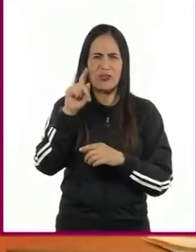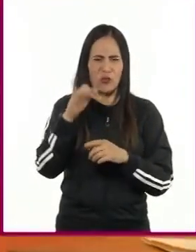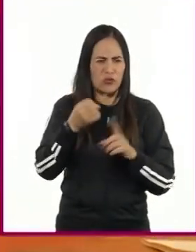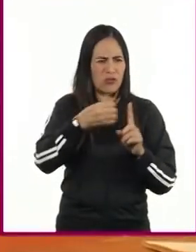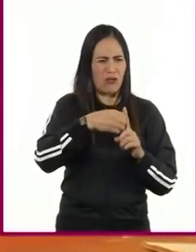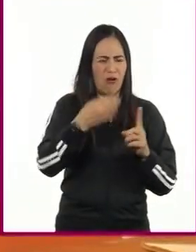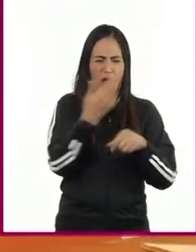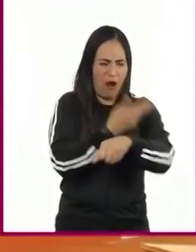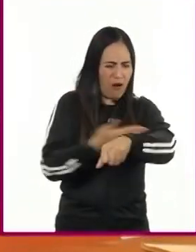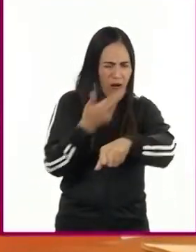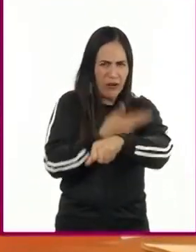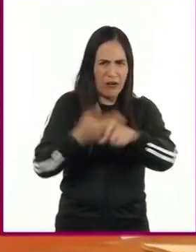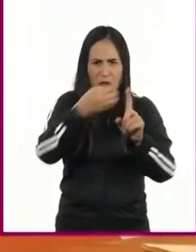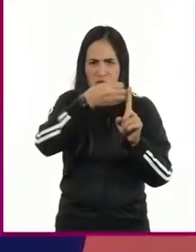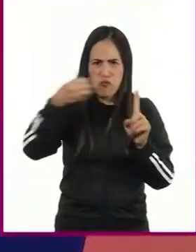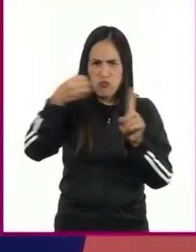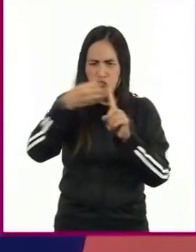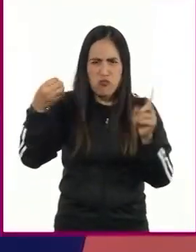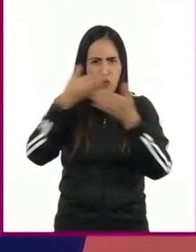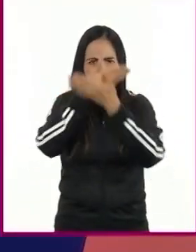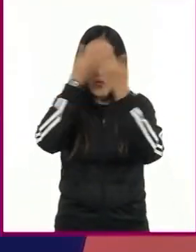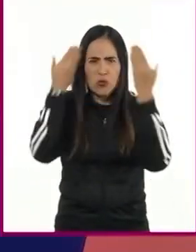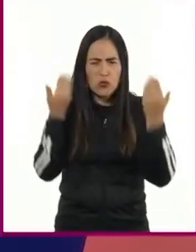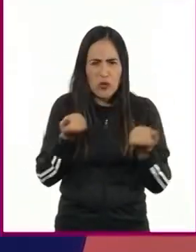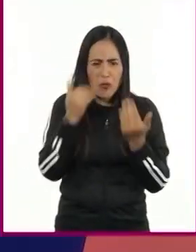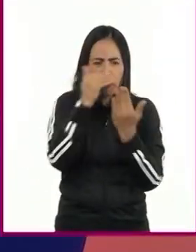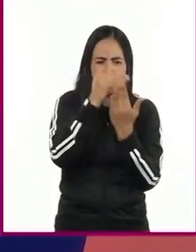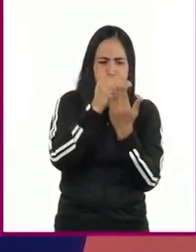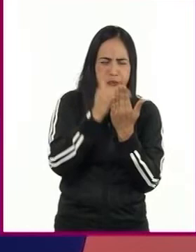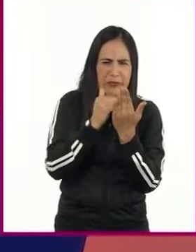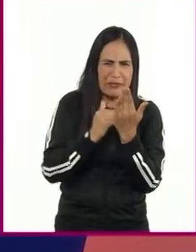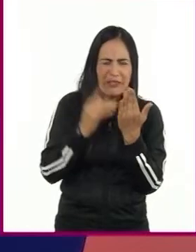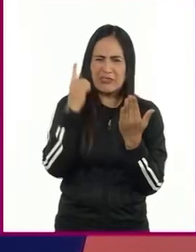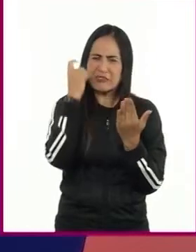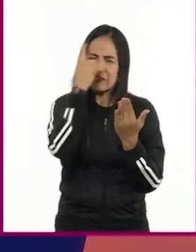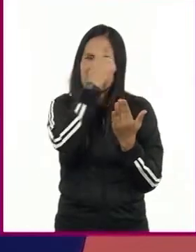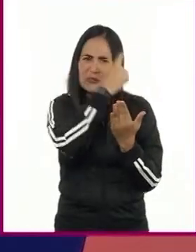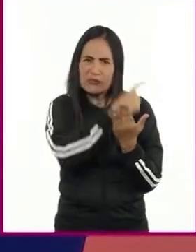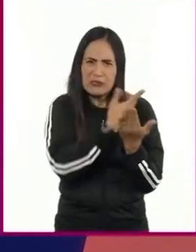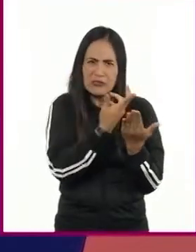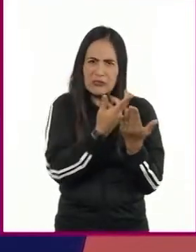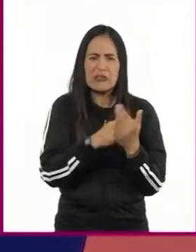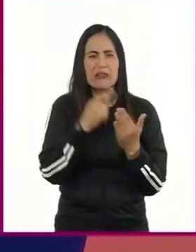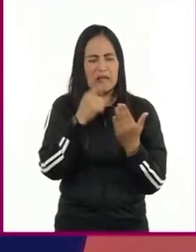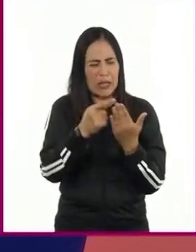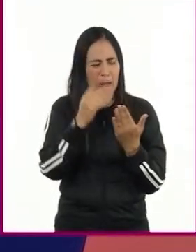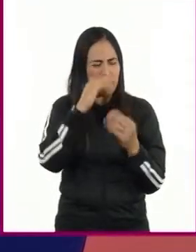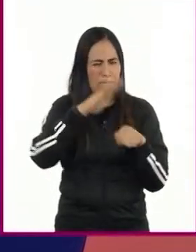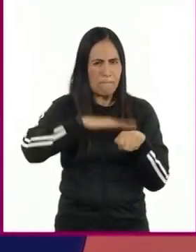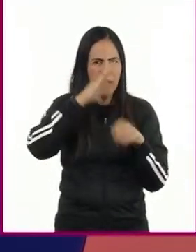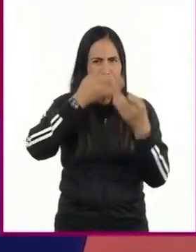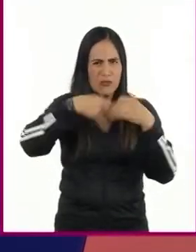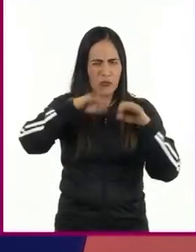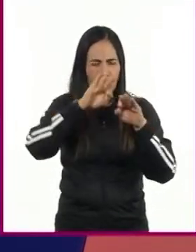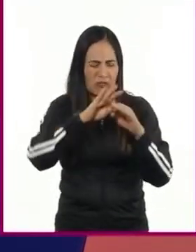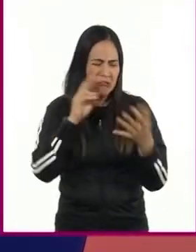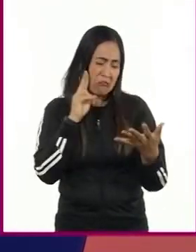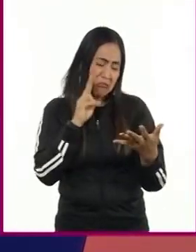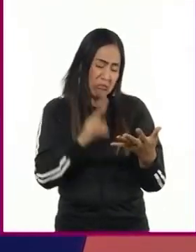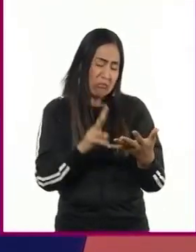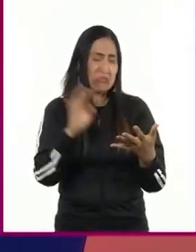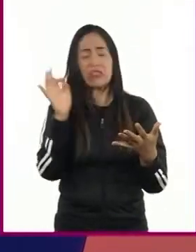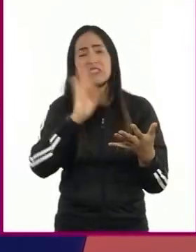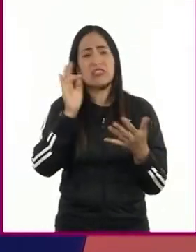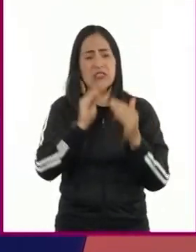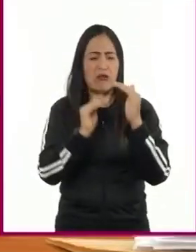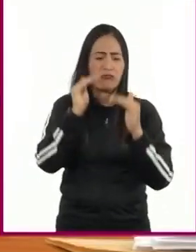durante nuestra investigación y se nos dificulta crear una estructura jerárquica en la que se le confiere mayor importancia a algunos elementos